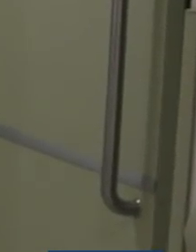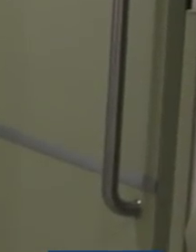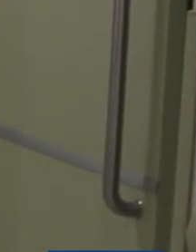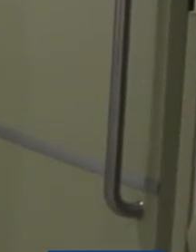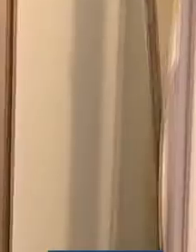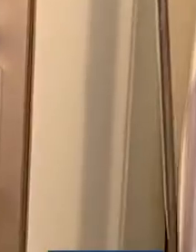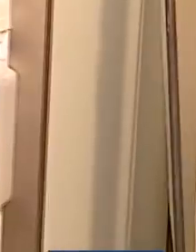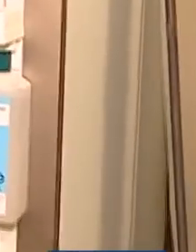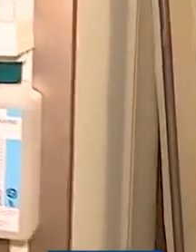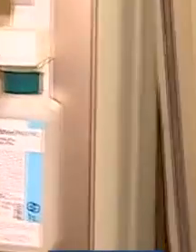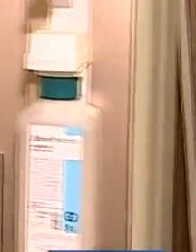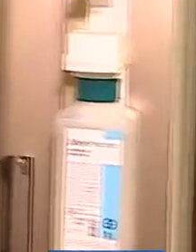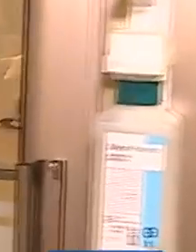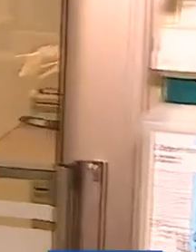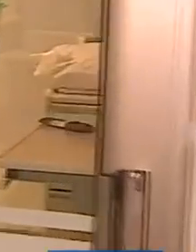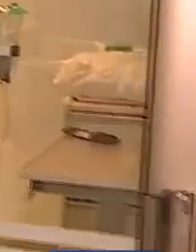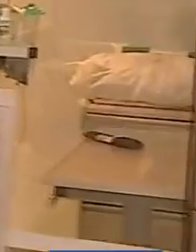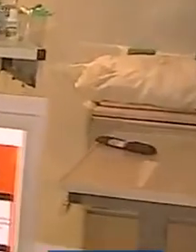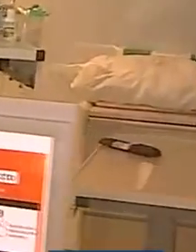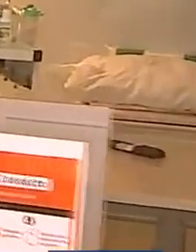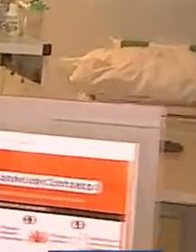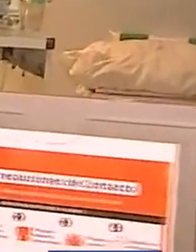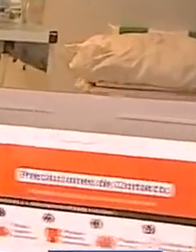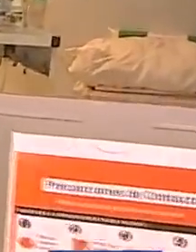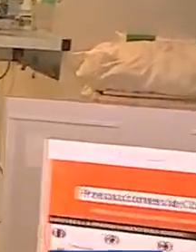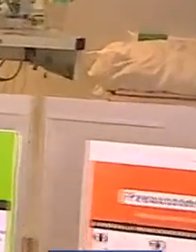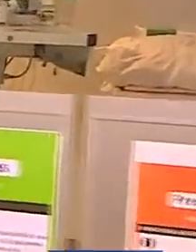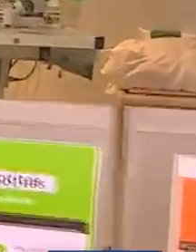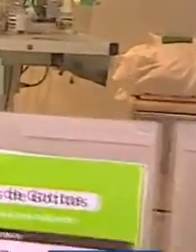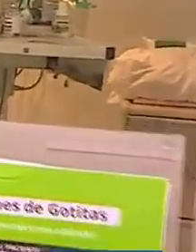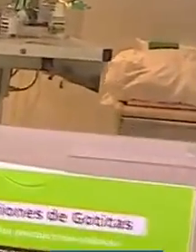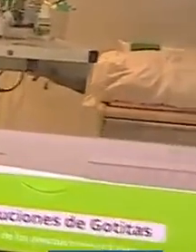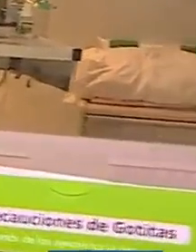París en este día que estamos conociendo recién a esta hora este balance de COVID de la